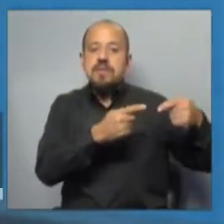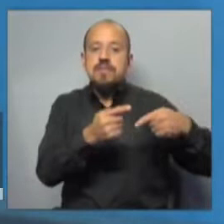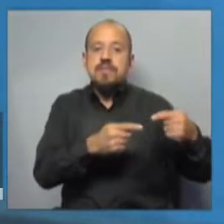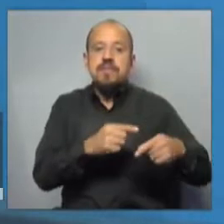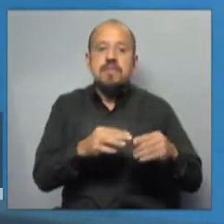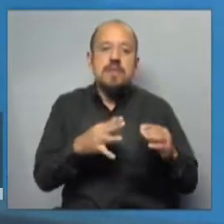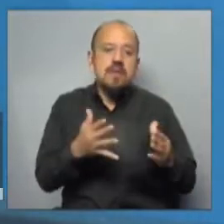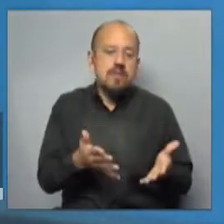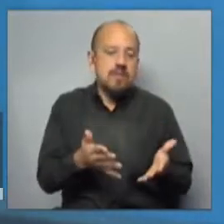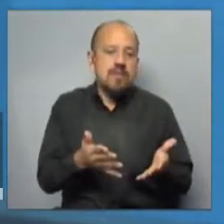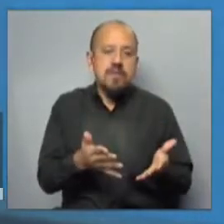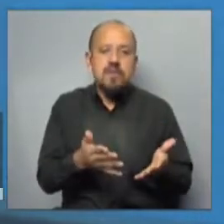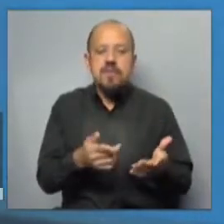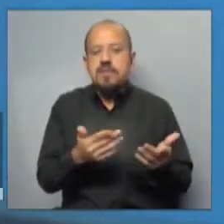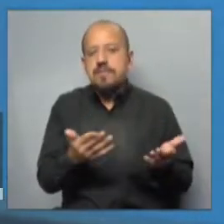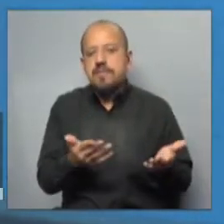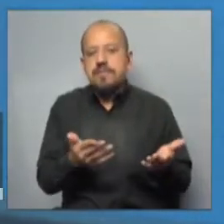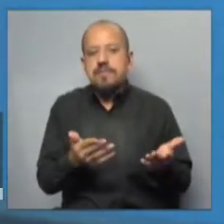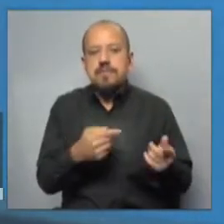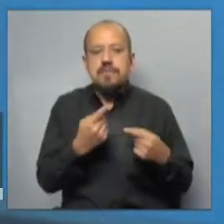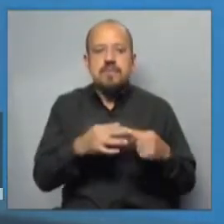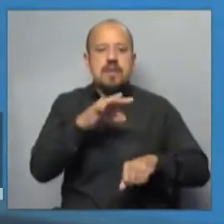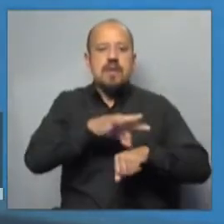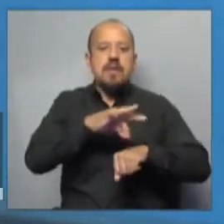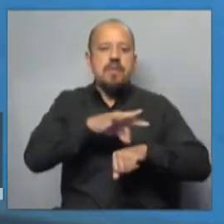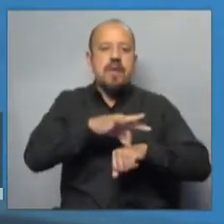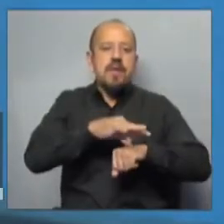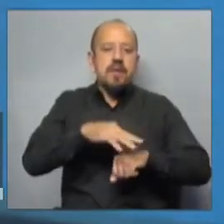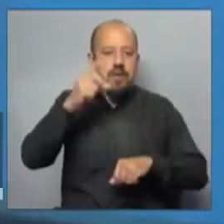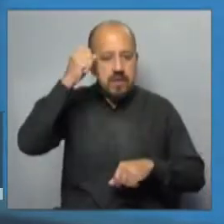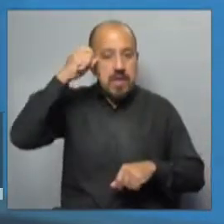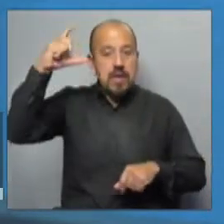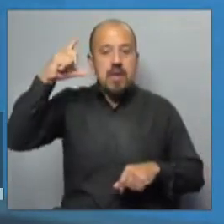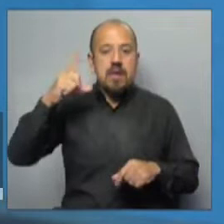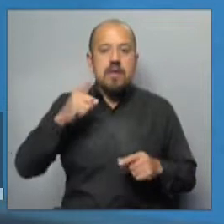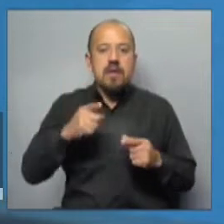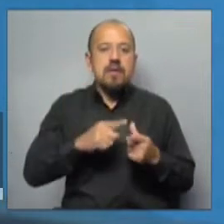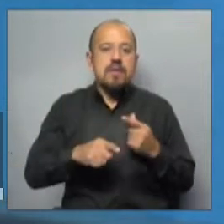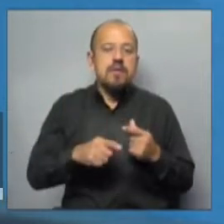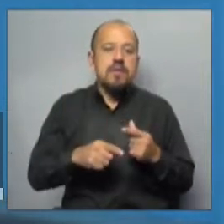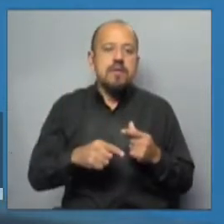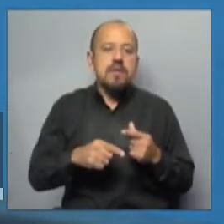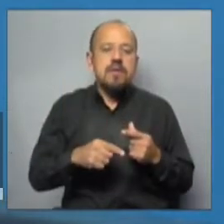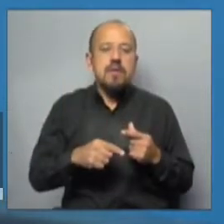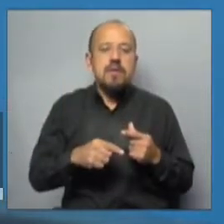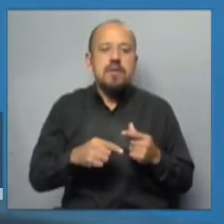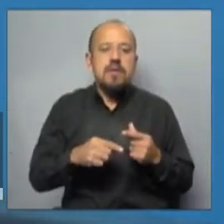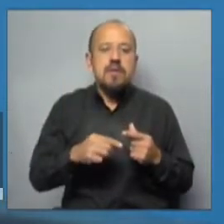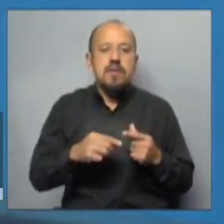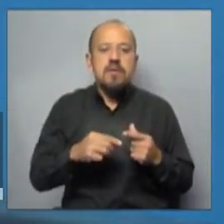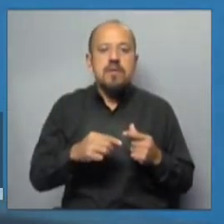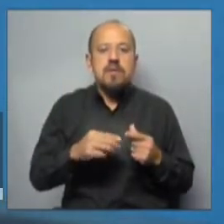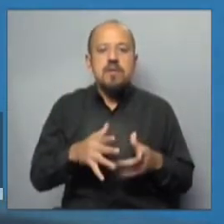cliché el médico super inteligente él inclusive yo escuchaba